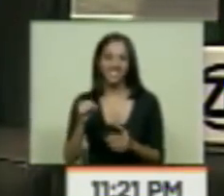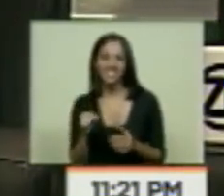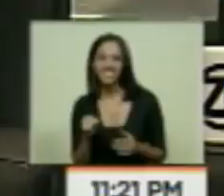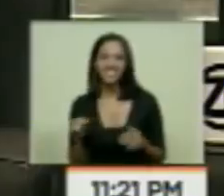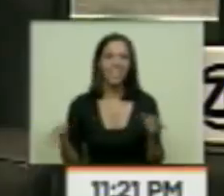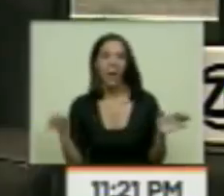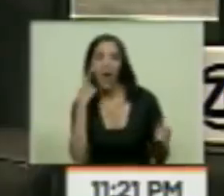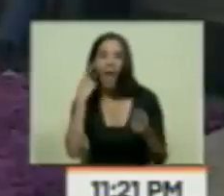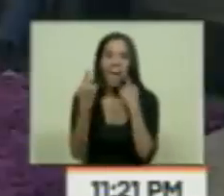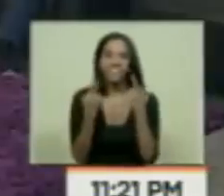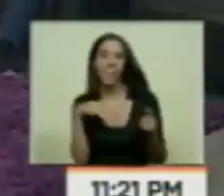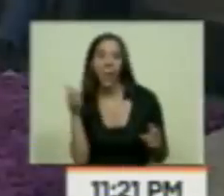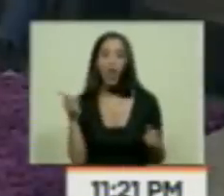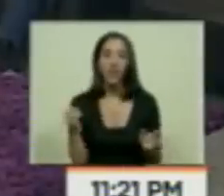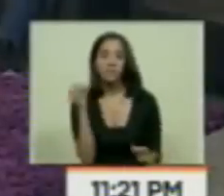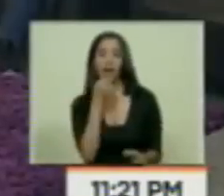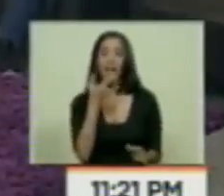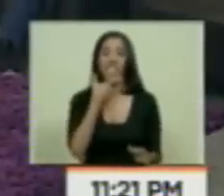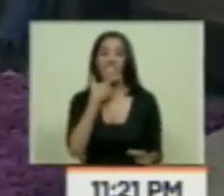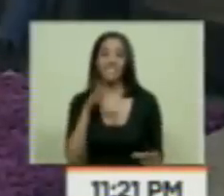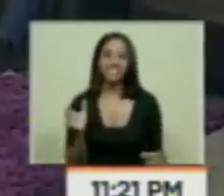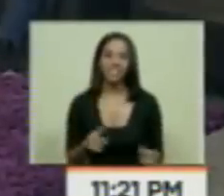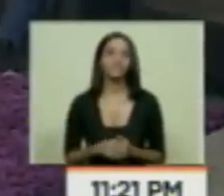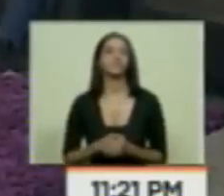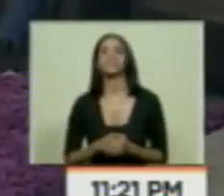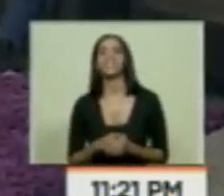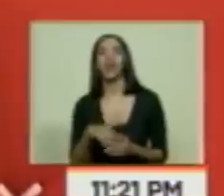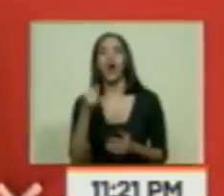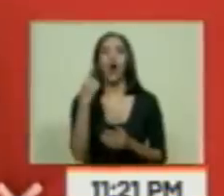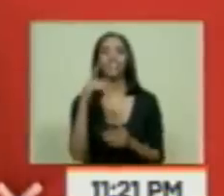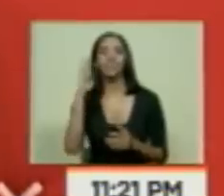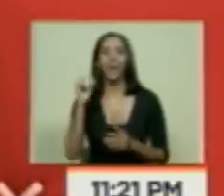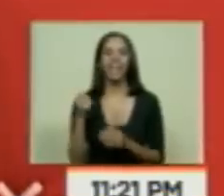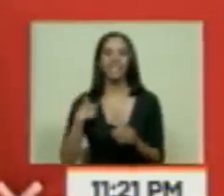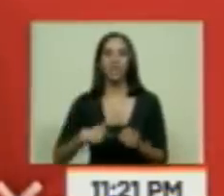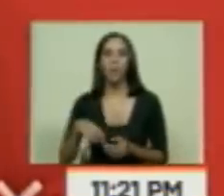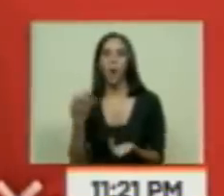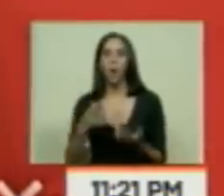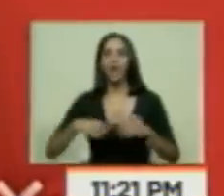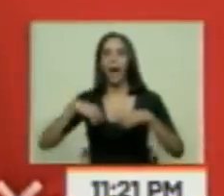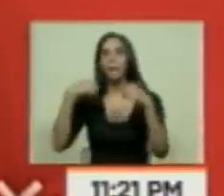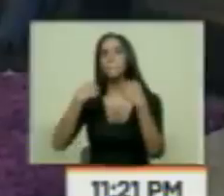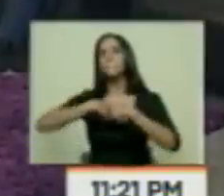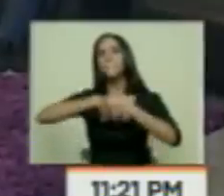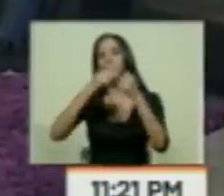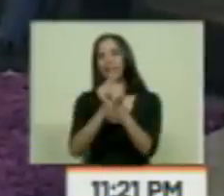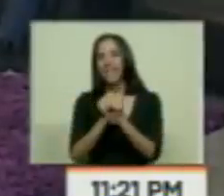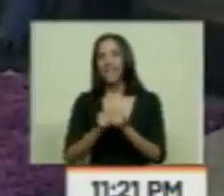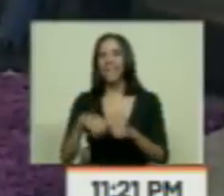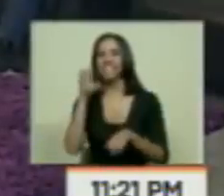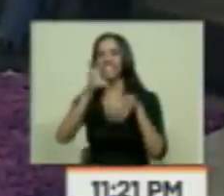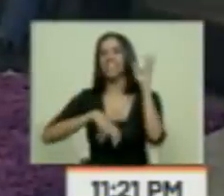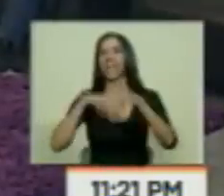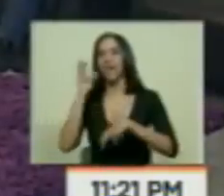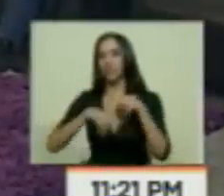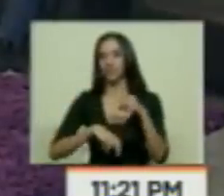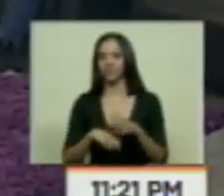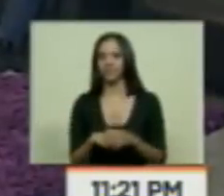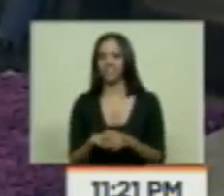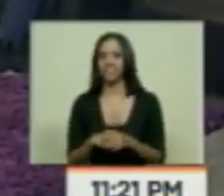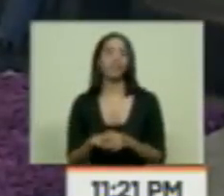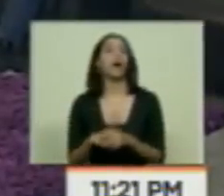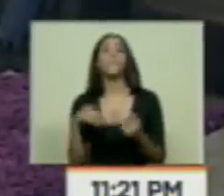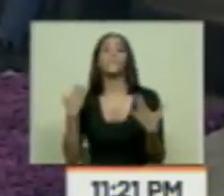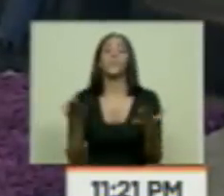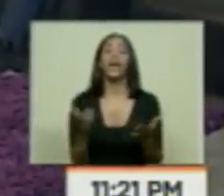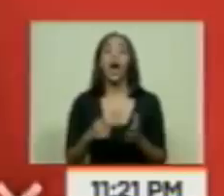¡Qué linda! 11:40 vamos a estar pasando. Por ahí tienen una pelea de gatos entre ellos, ¿sabes? ¿Qué es eso? ¿Qué cosa? Te están matando, porque ahora